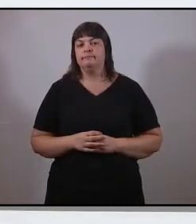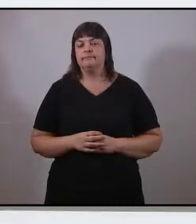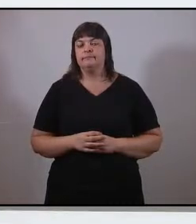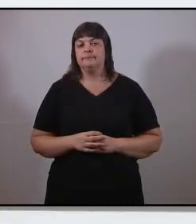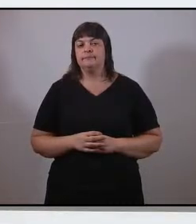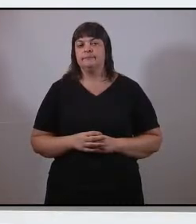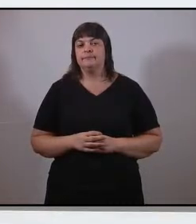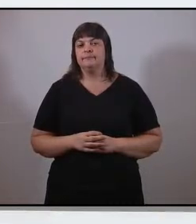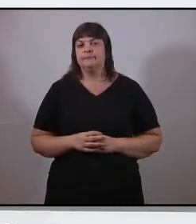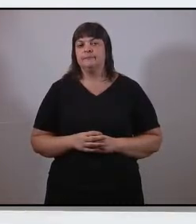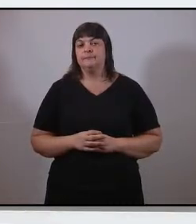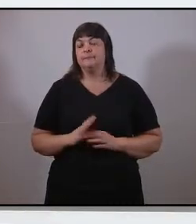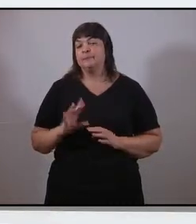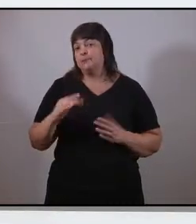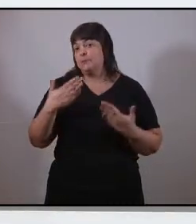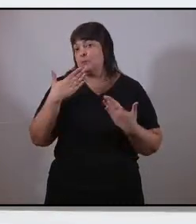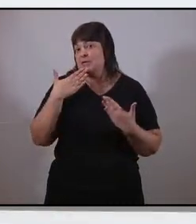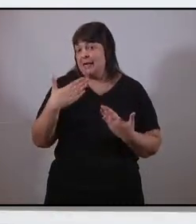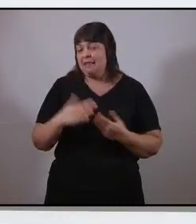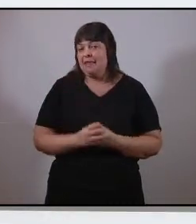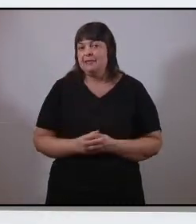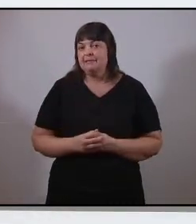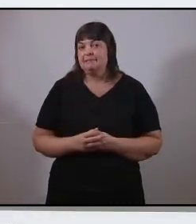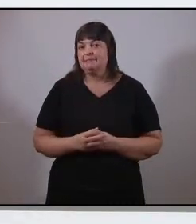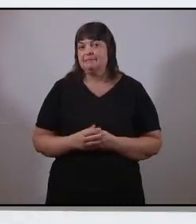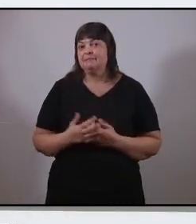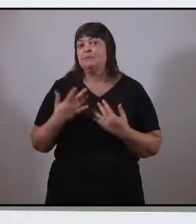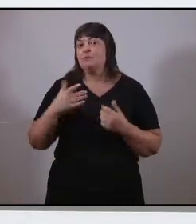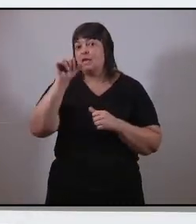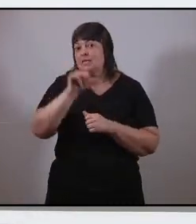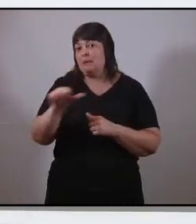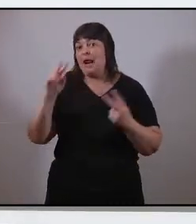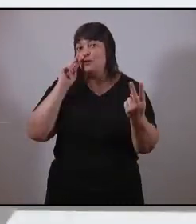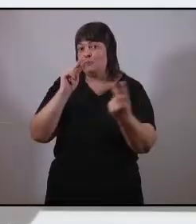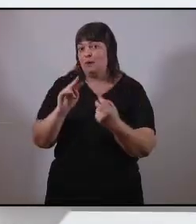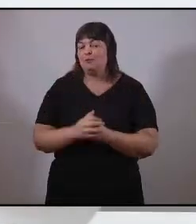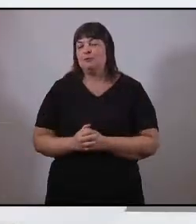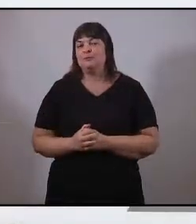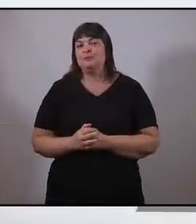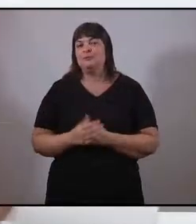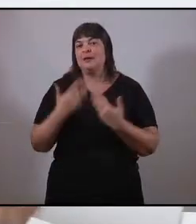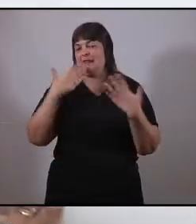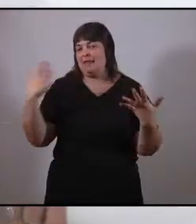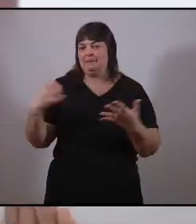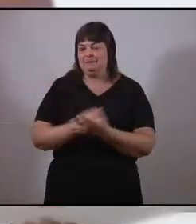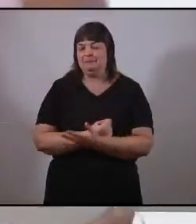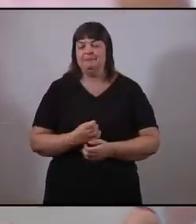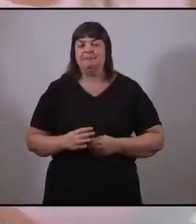¿Sí? Pues muchísimas gracias. Nos vemos dentro de una semana. Gracias a todos.